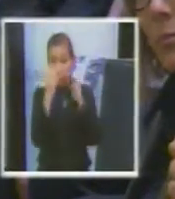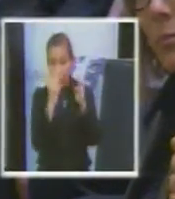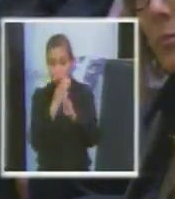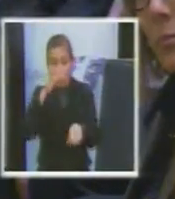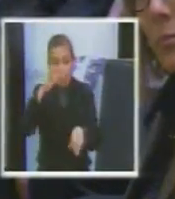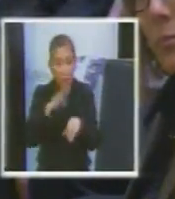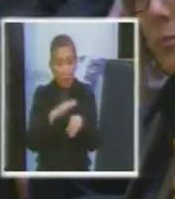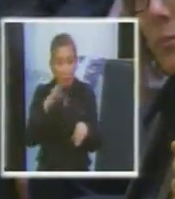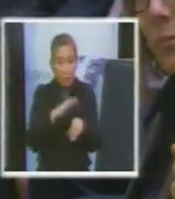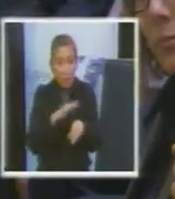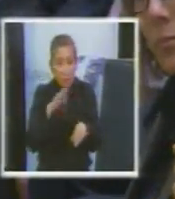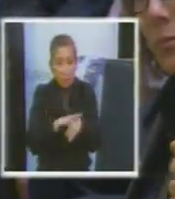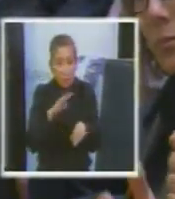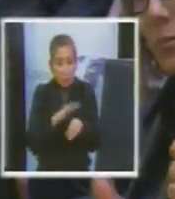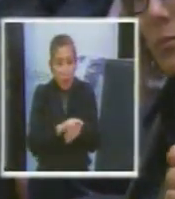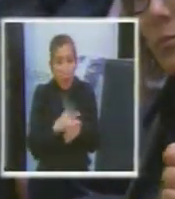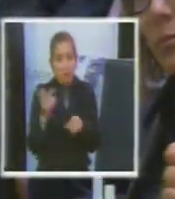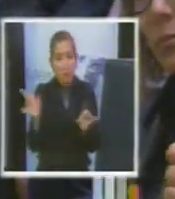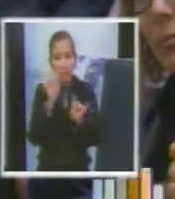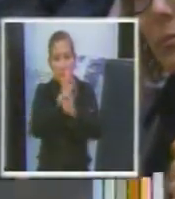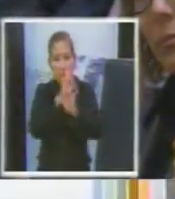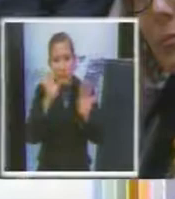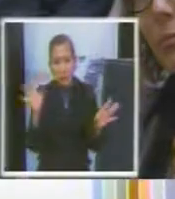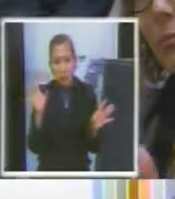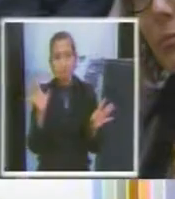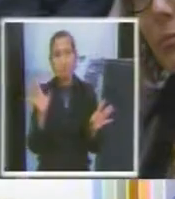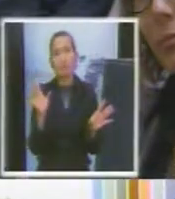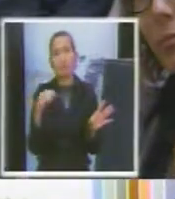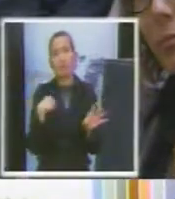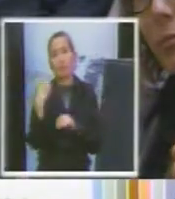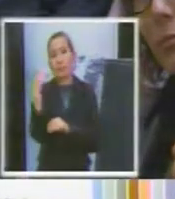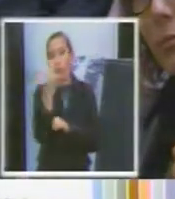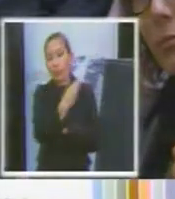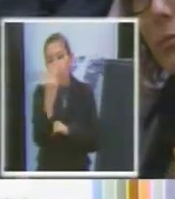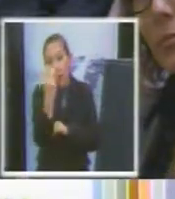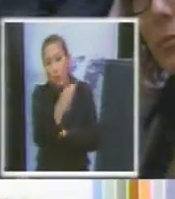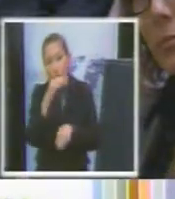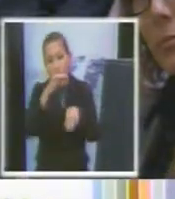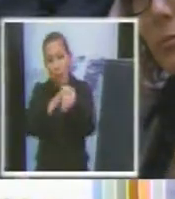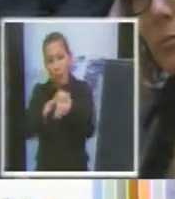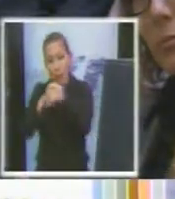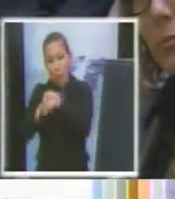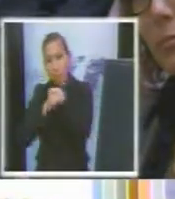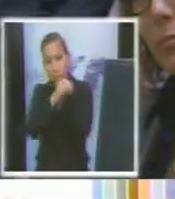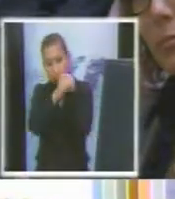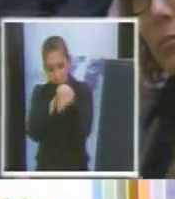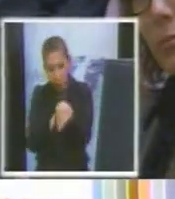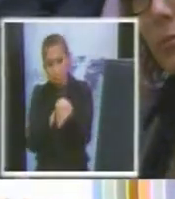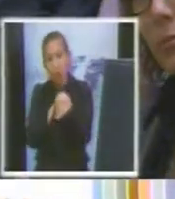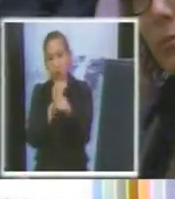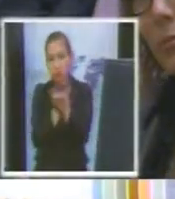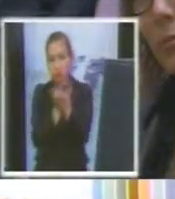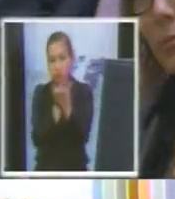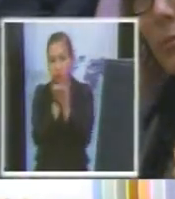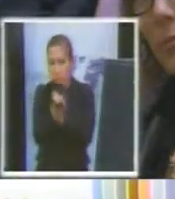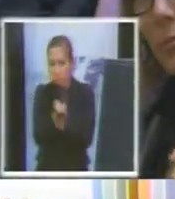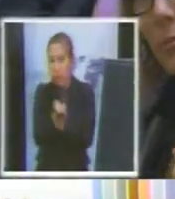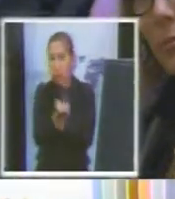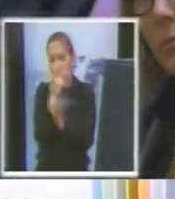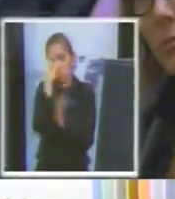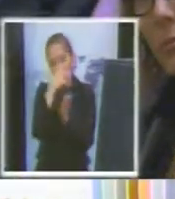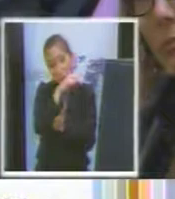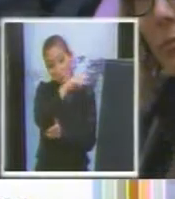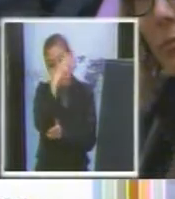cada vez más delicado, necesitamos amigos, amigos leales, y creo que